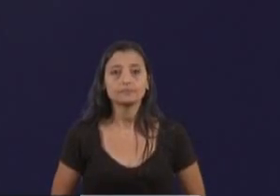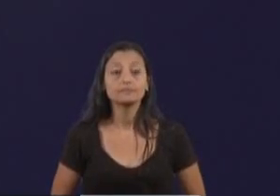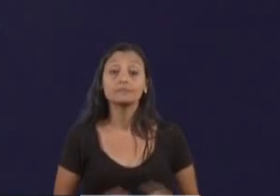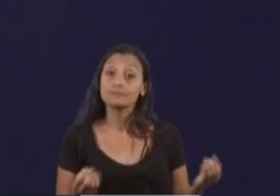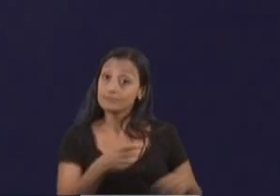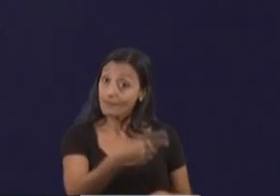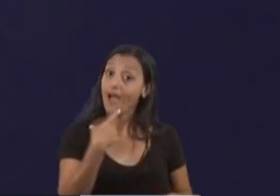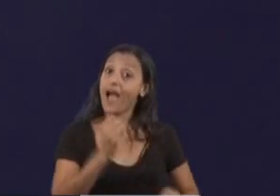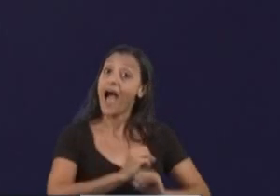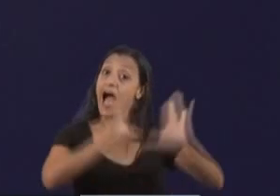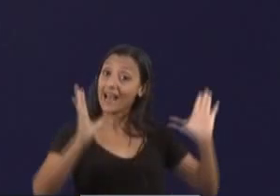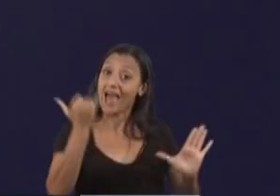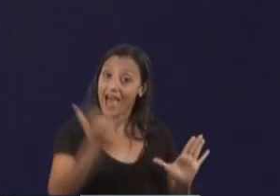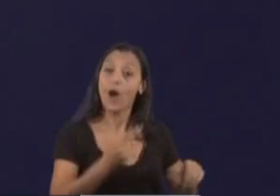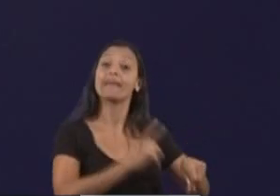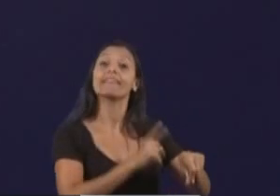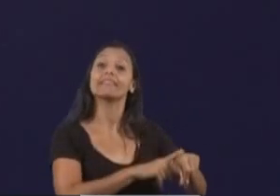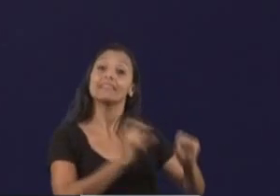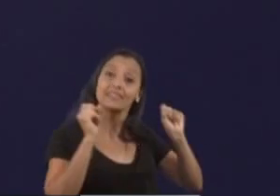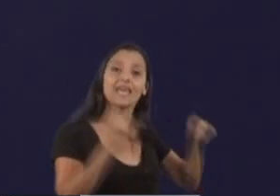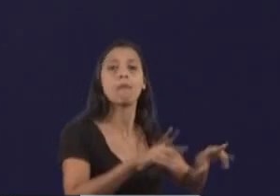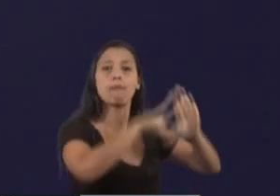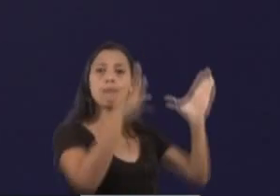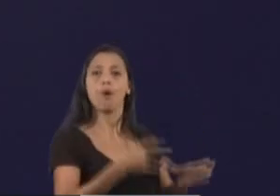Estuviste bien aclarando con los plazos del Senado, ¿no?